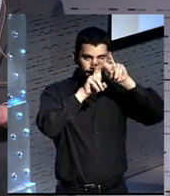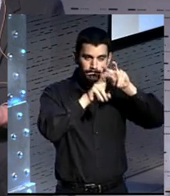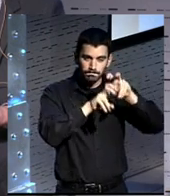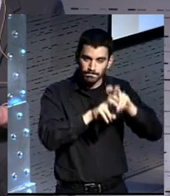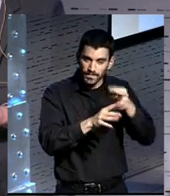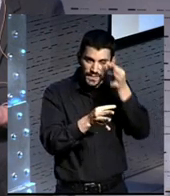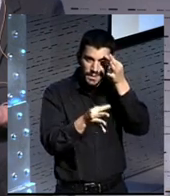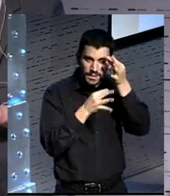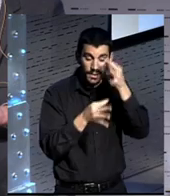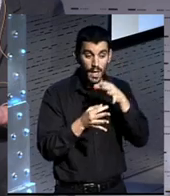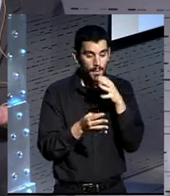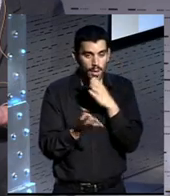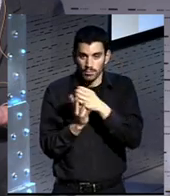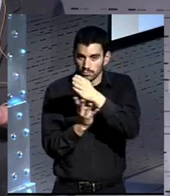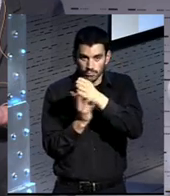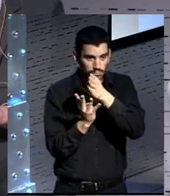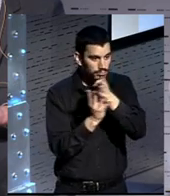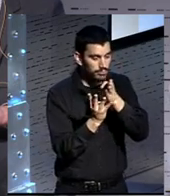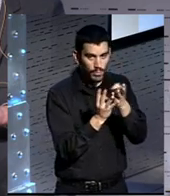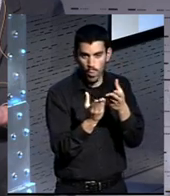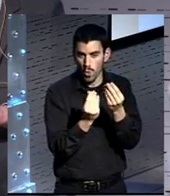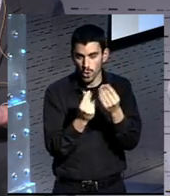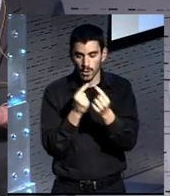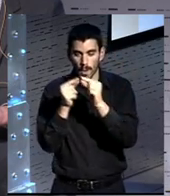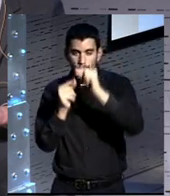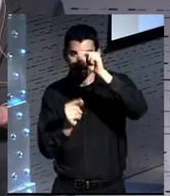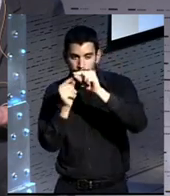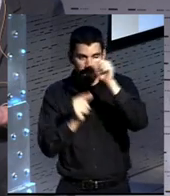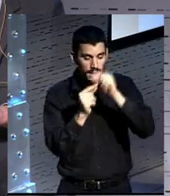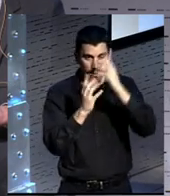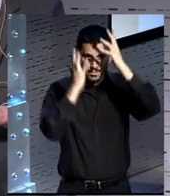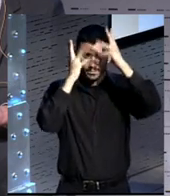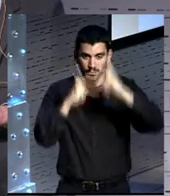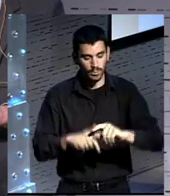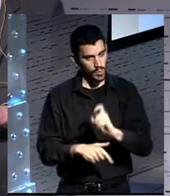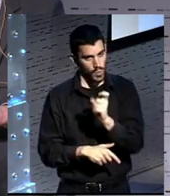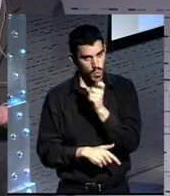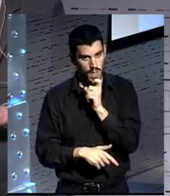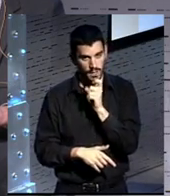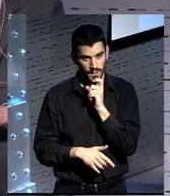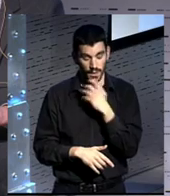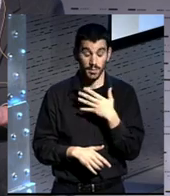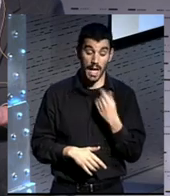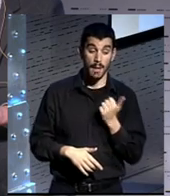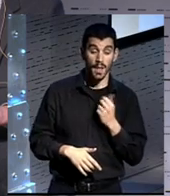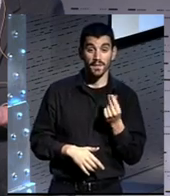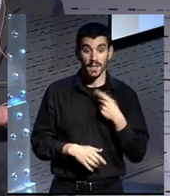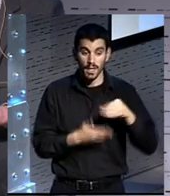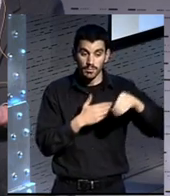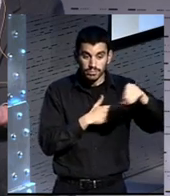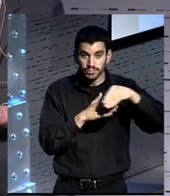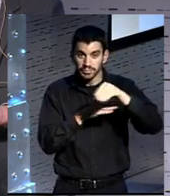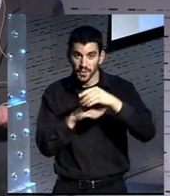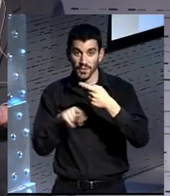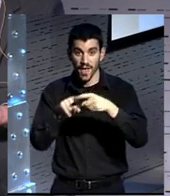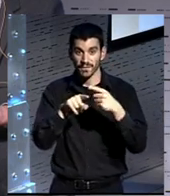verdad que hay muchas fuentes, hay muchas medidas que hacer. Se puede optimizar la inversión, pero hay que saberla medir muy bien. En ese